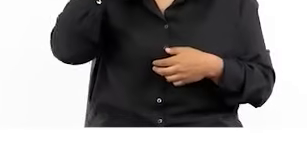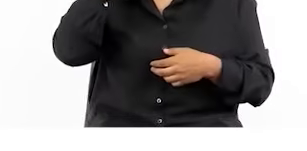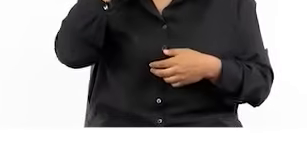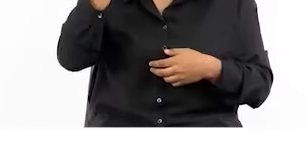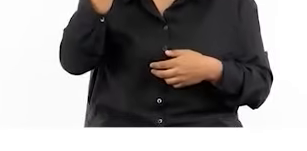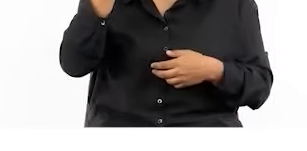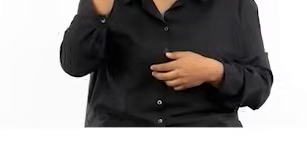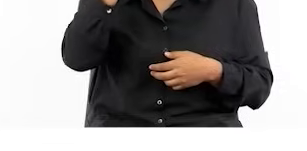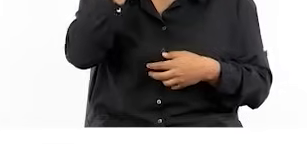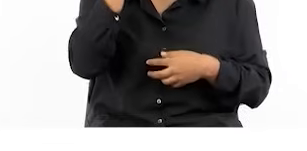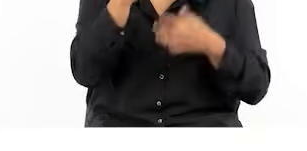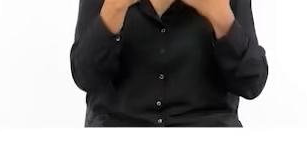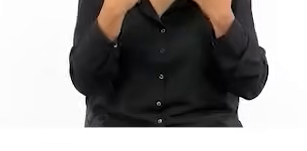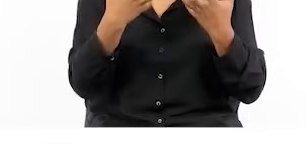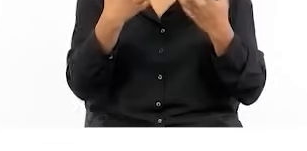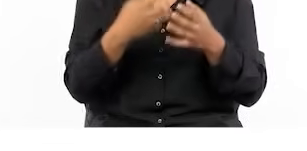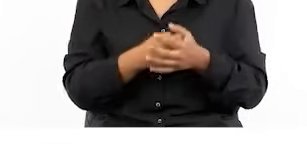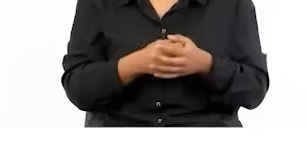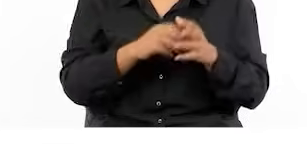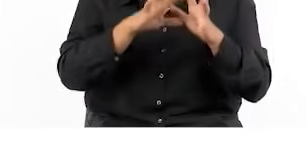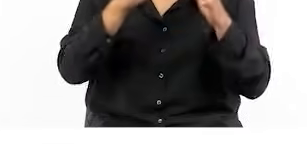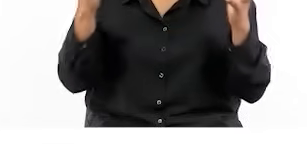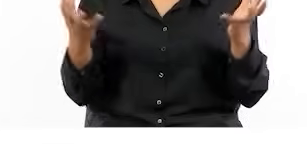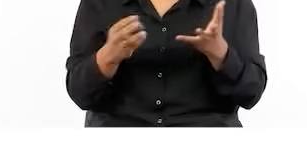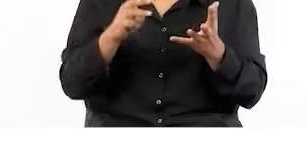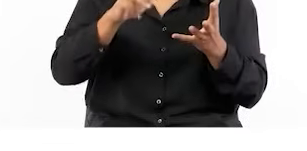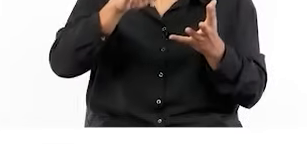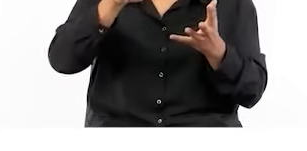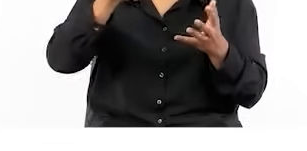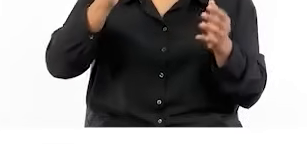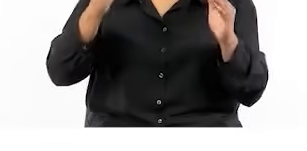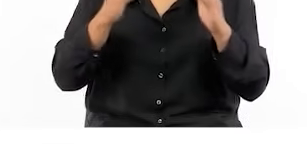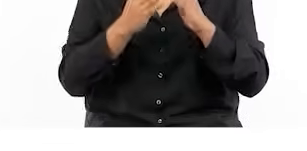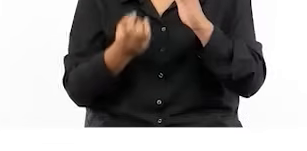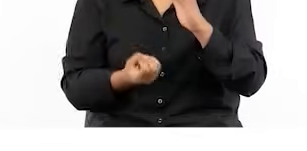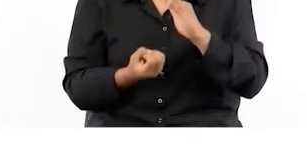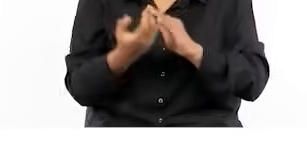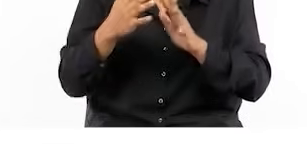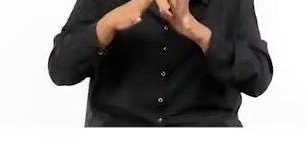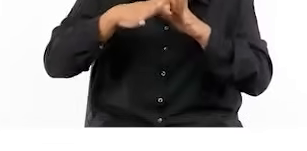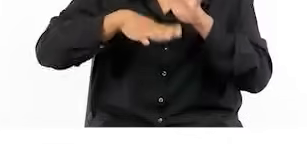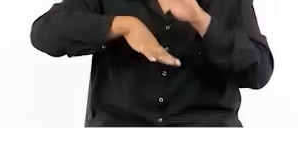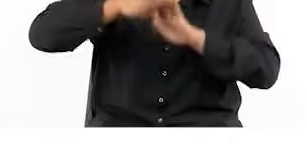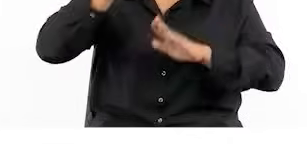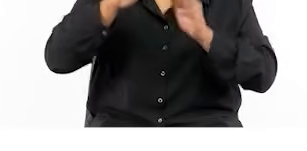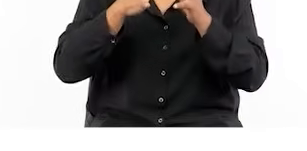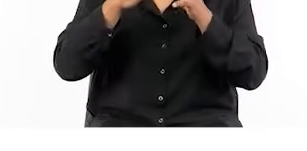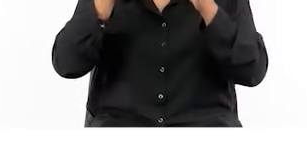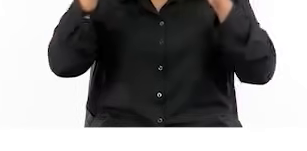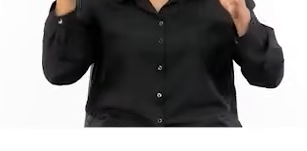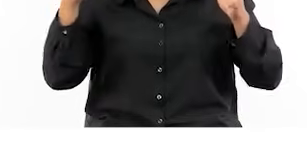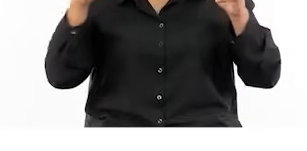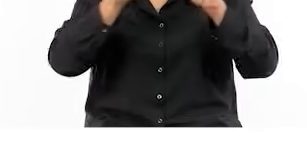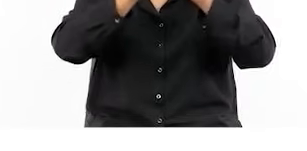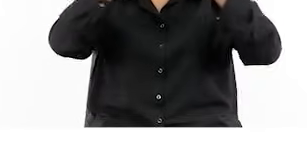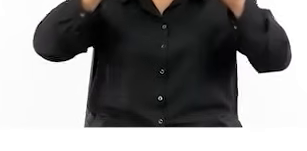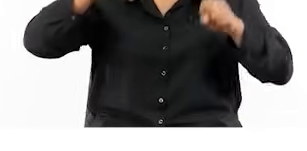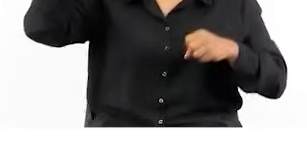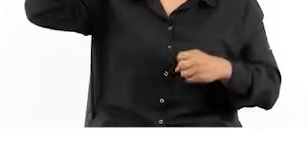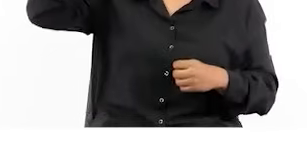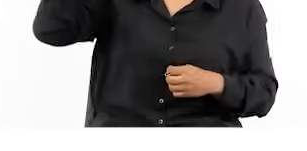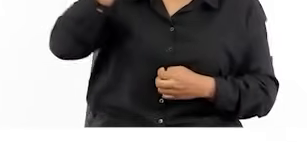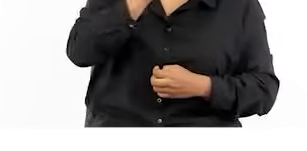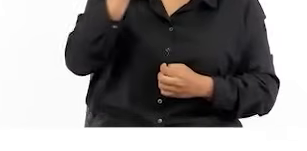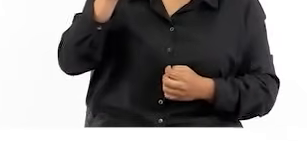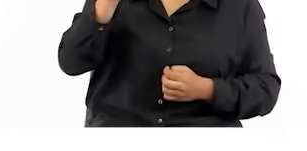si se observa a simple vista en los cielos, es muy rojo. En Marte se encuentra el volcán más alto y